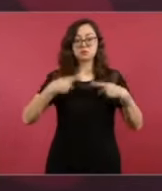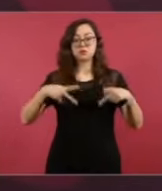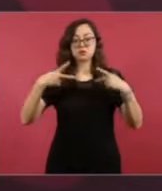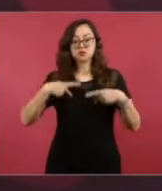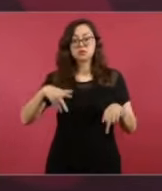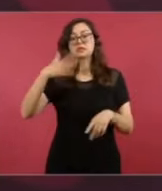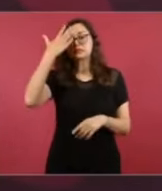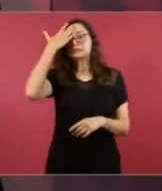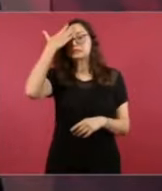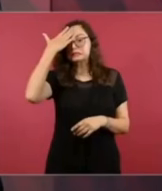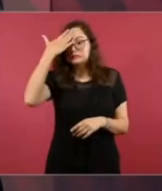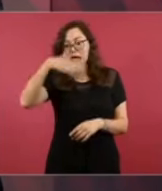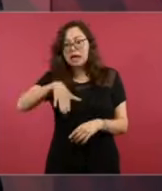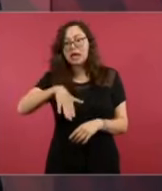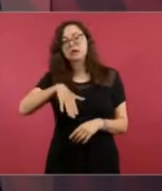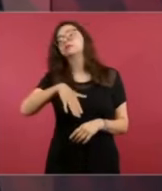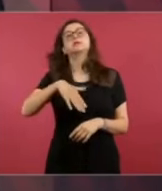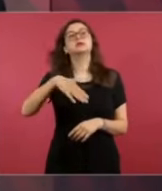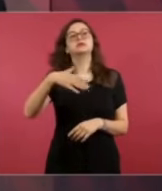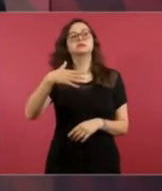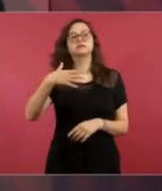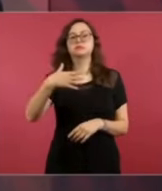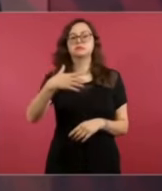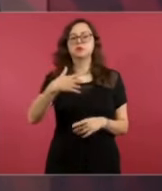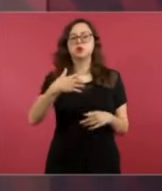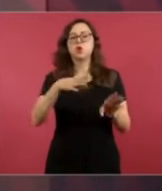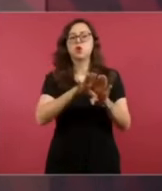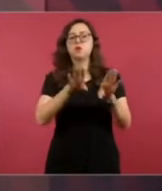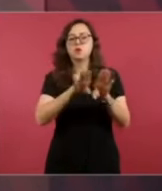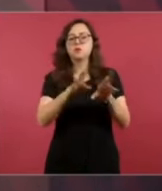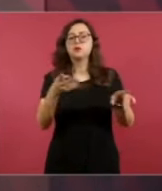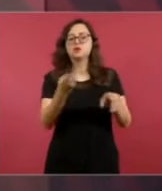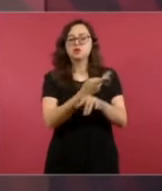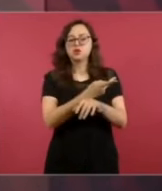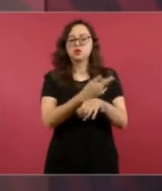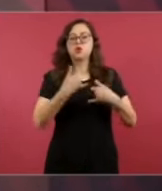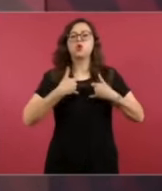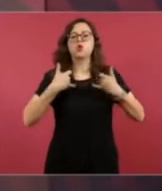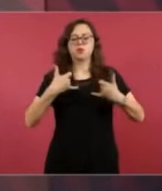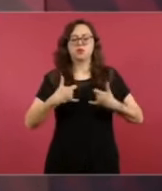sucedió, que tienen información,